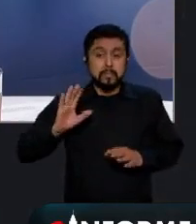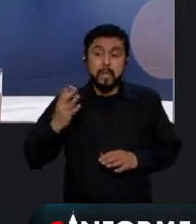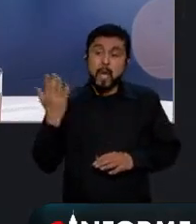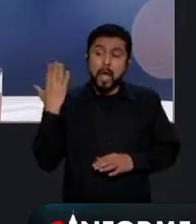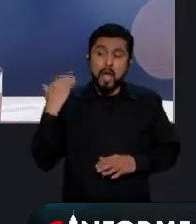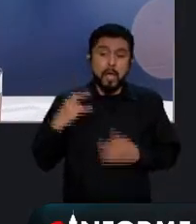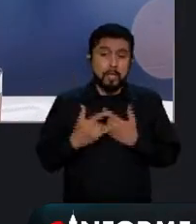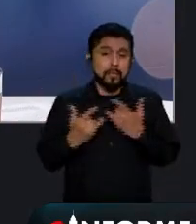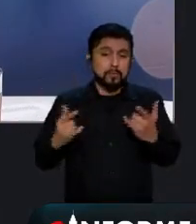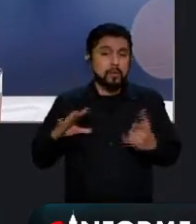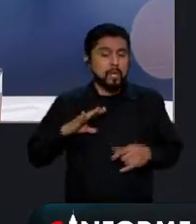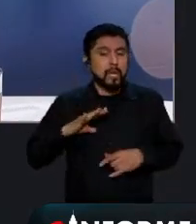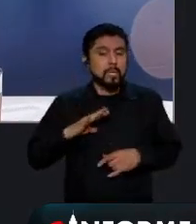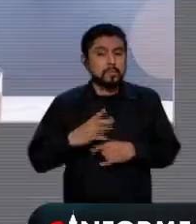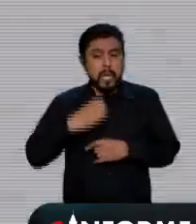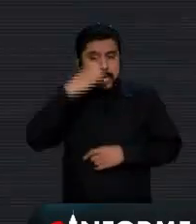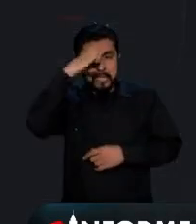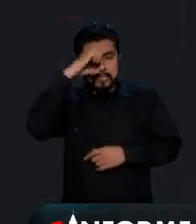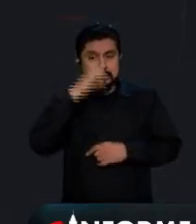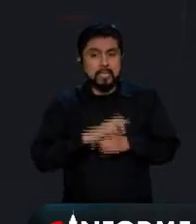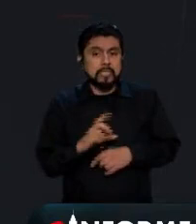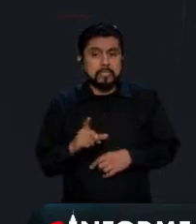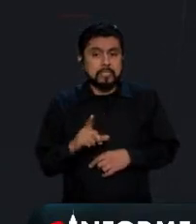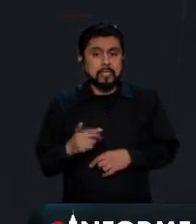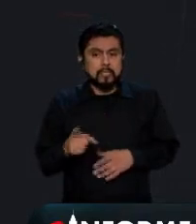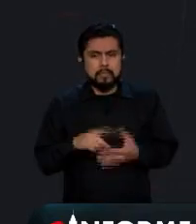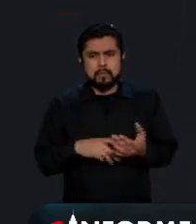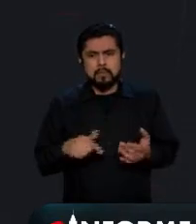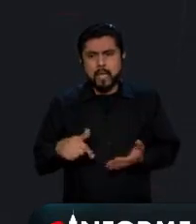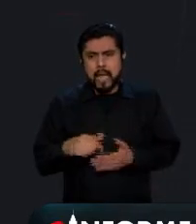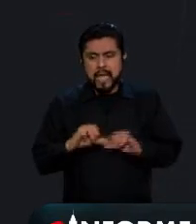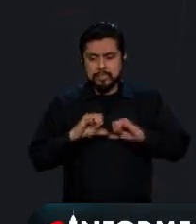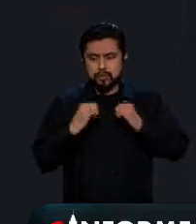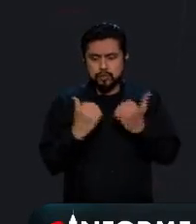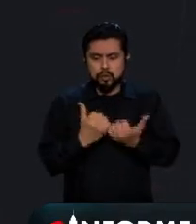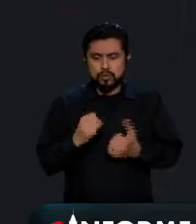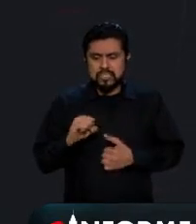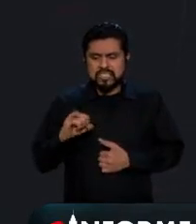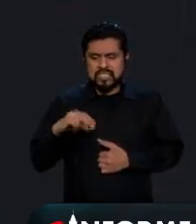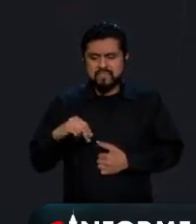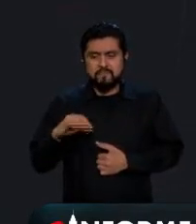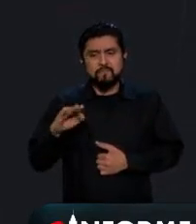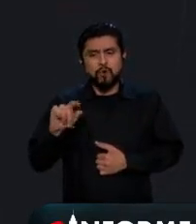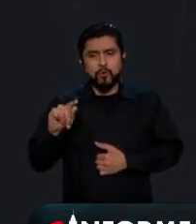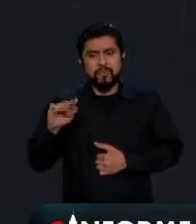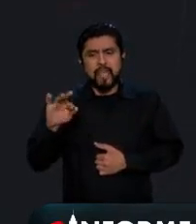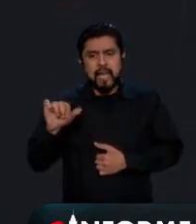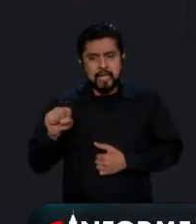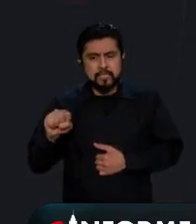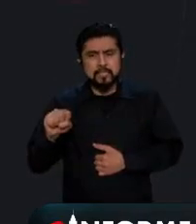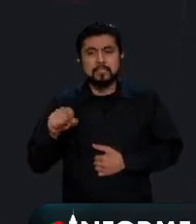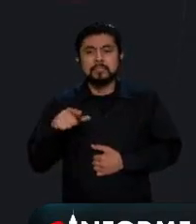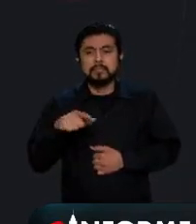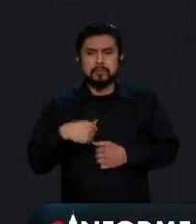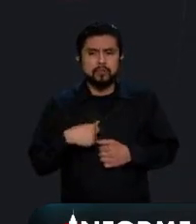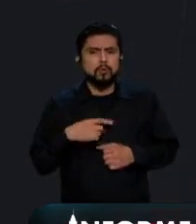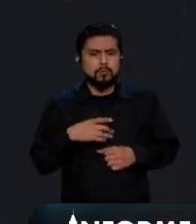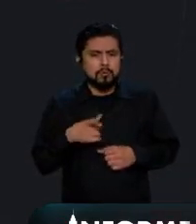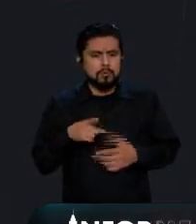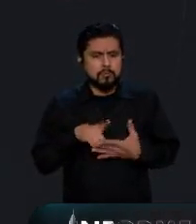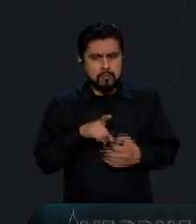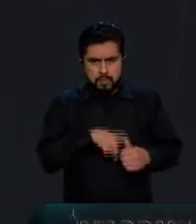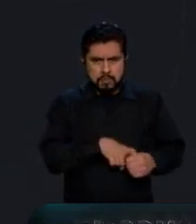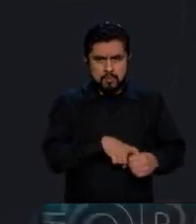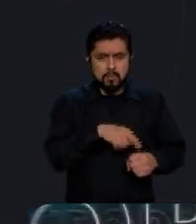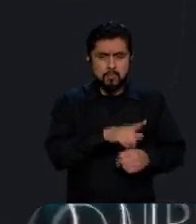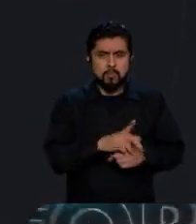casos, incluso hubo un caso que se llevó en Sin Fronteras, en una asociación en la cual yo participo, en el patronato, y eso, el caso de una